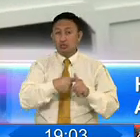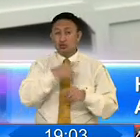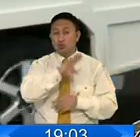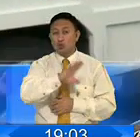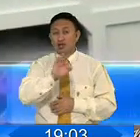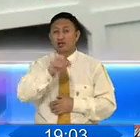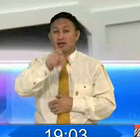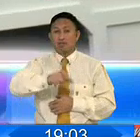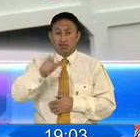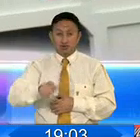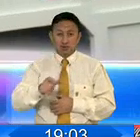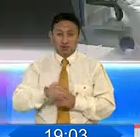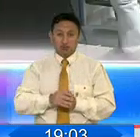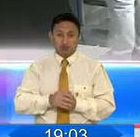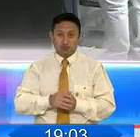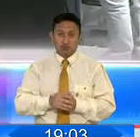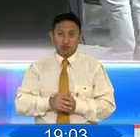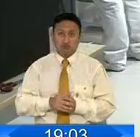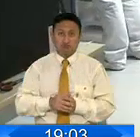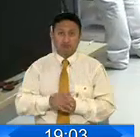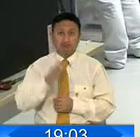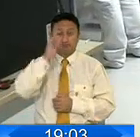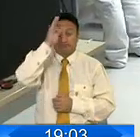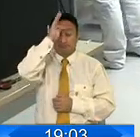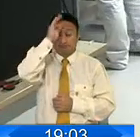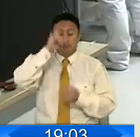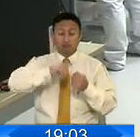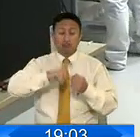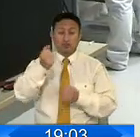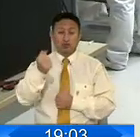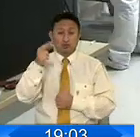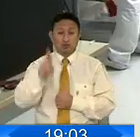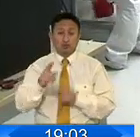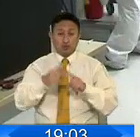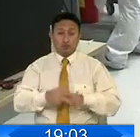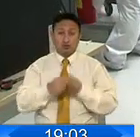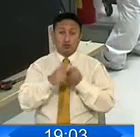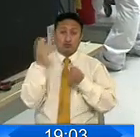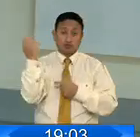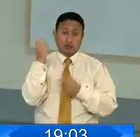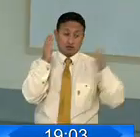pediátricos mensuales con COVID. En el Hospital del IES Quito Sur, desde que empezó la pandemia, se han